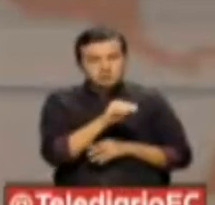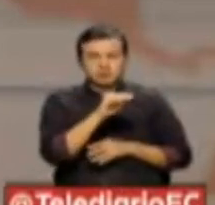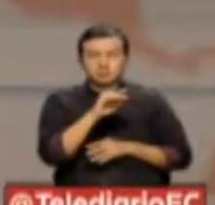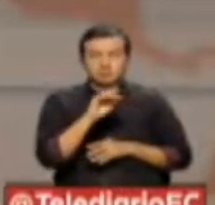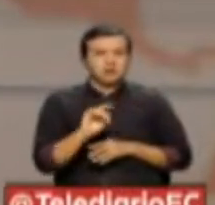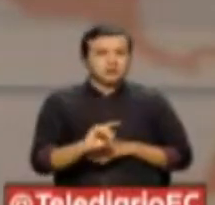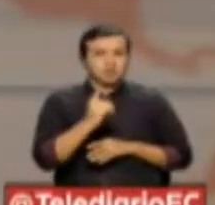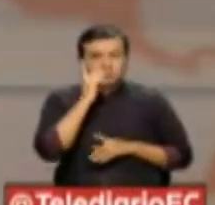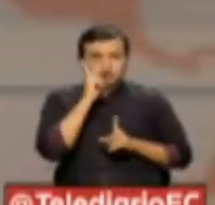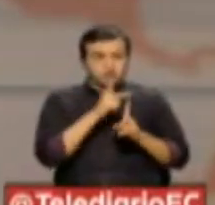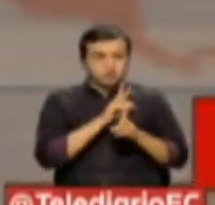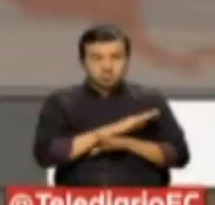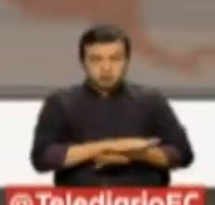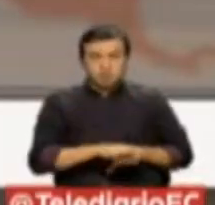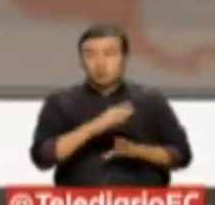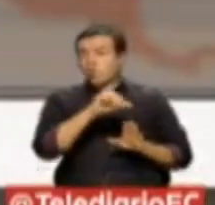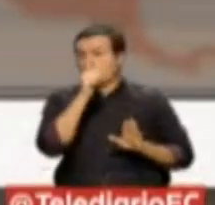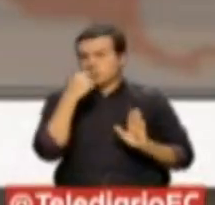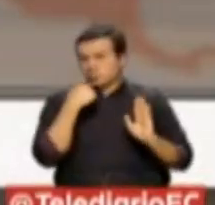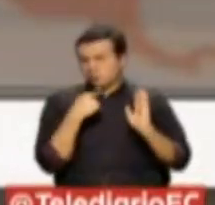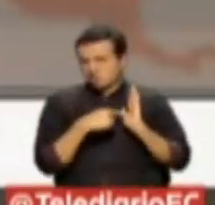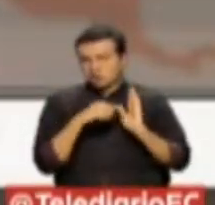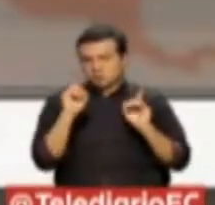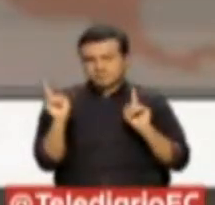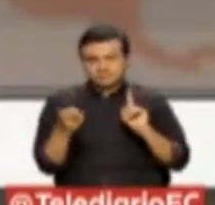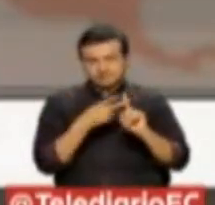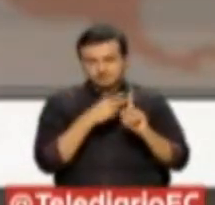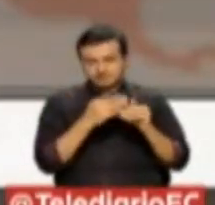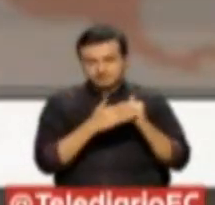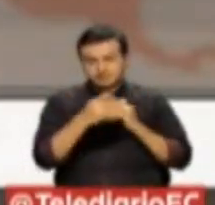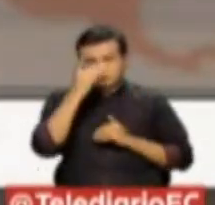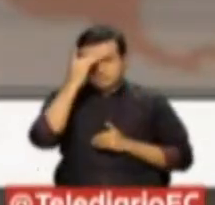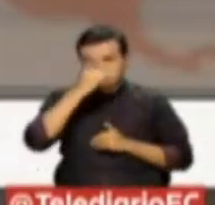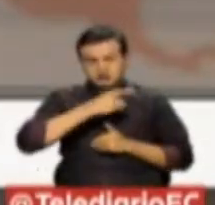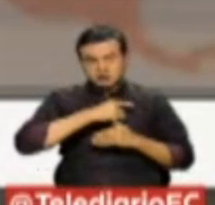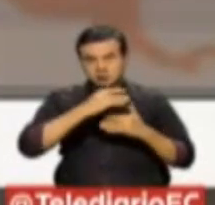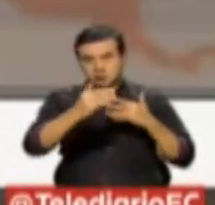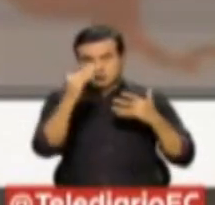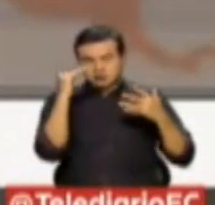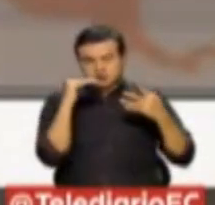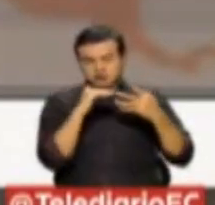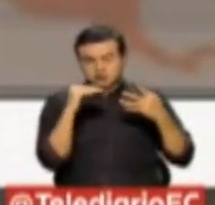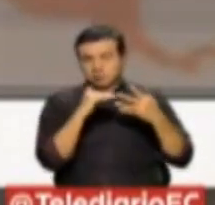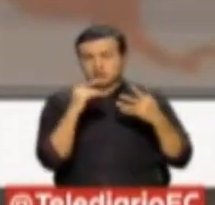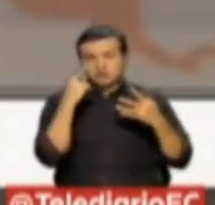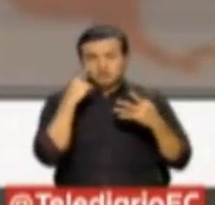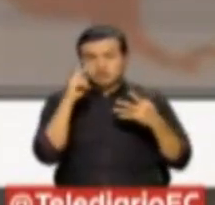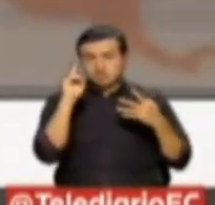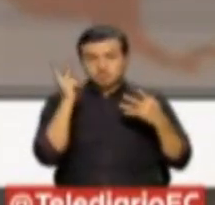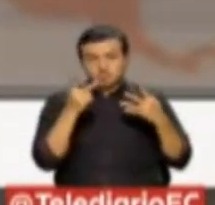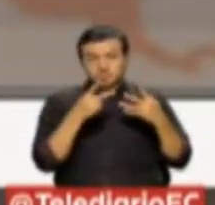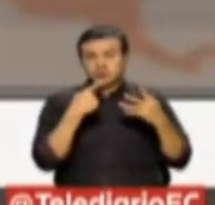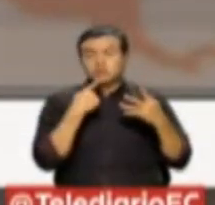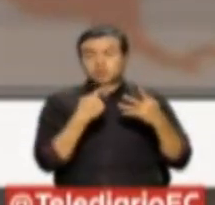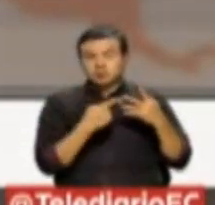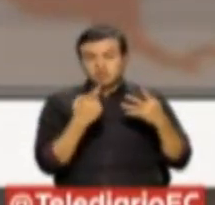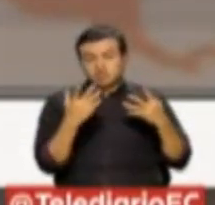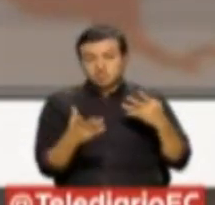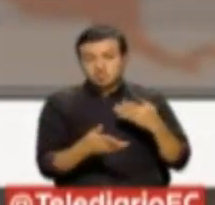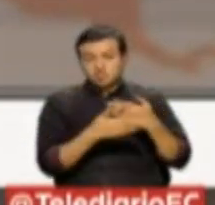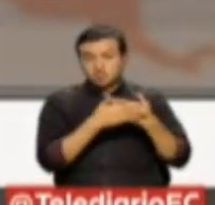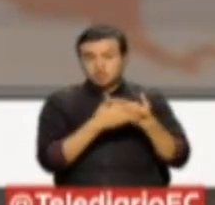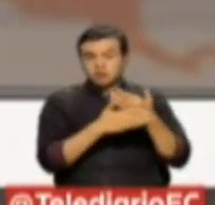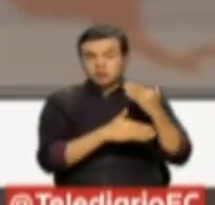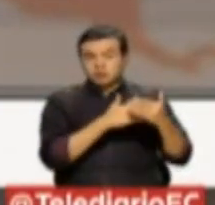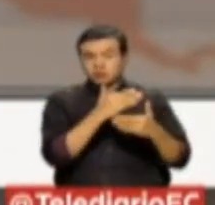solamente por esto le voy a dar otro ejemplo pero la segunda parte de la resolución justamente lo que pretende es que se incorporen